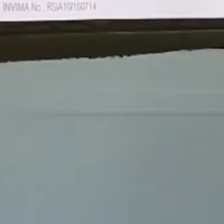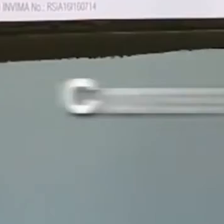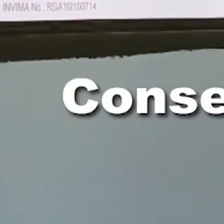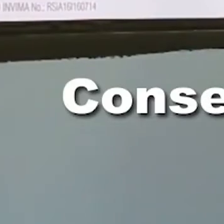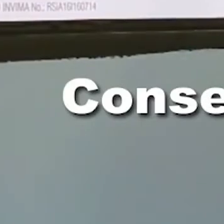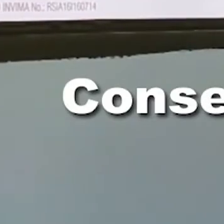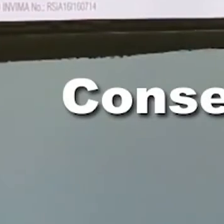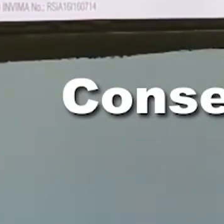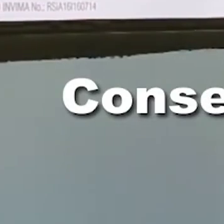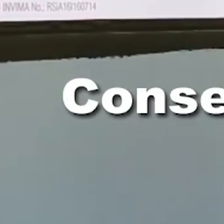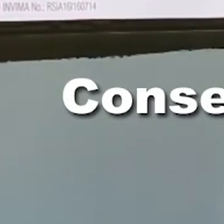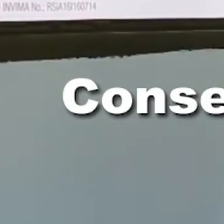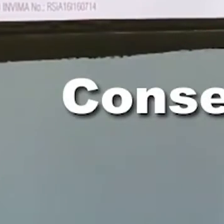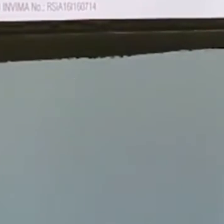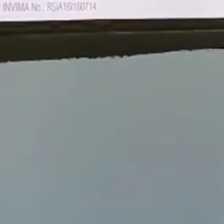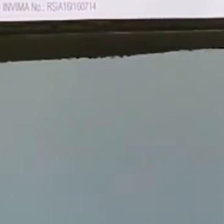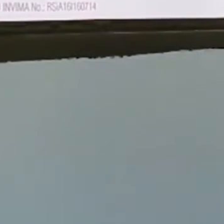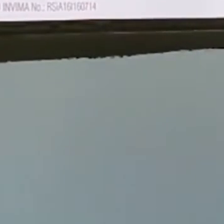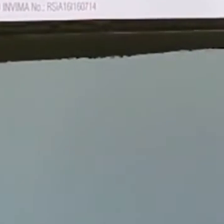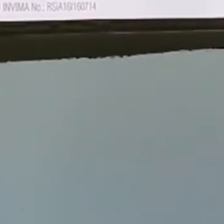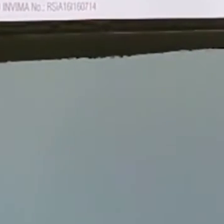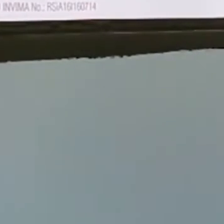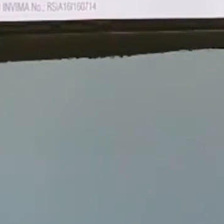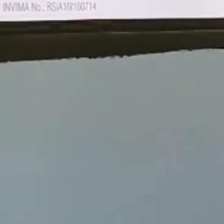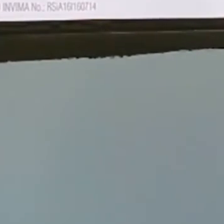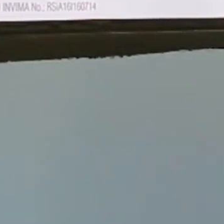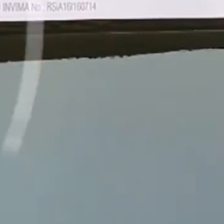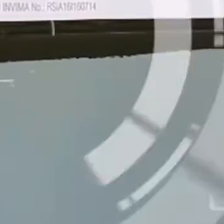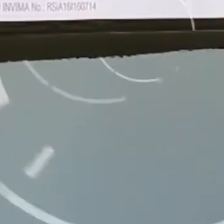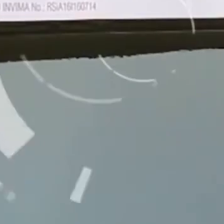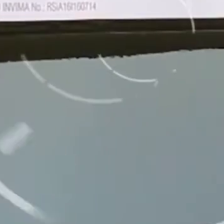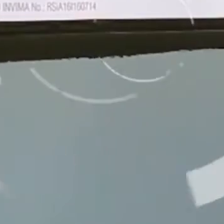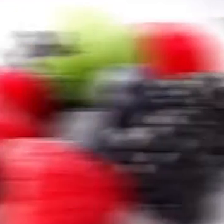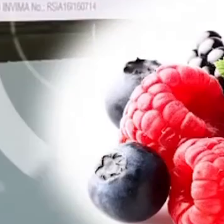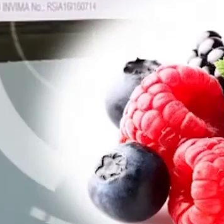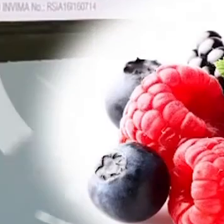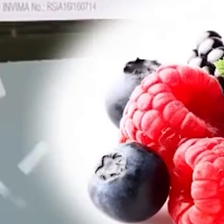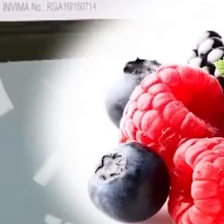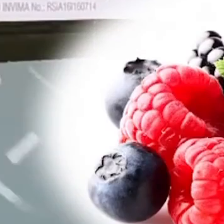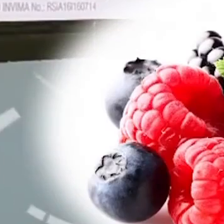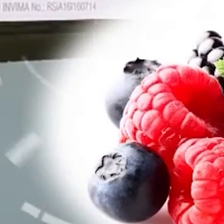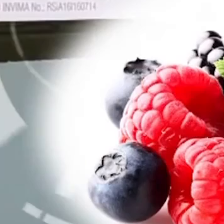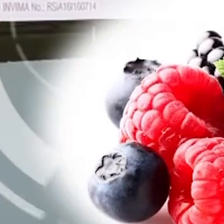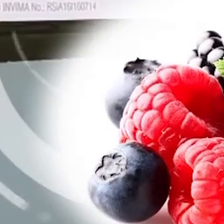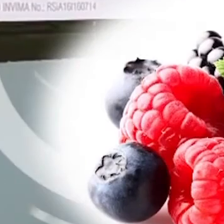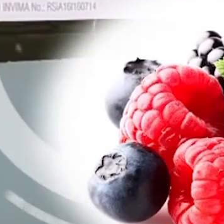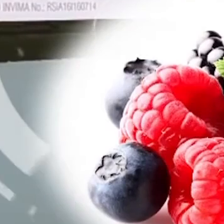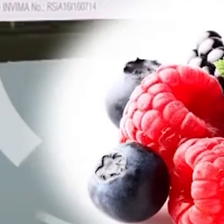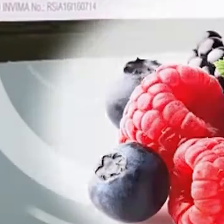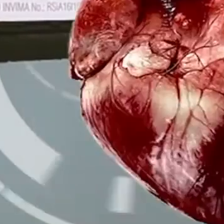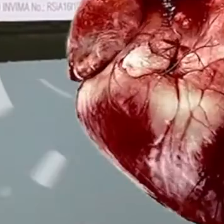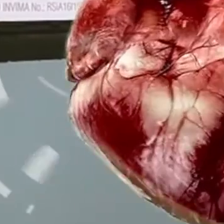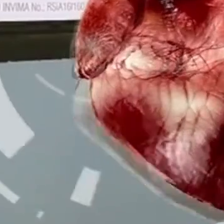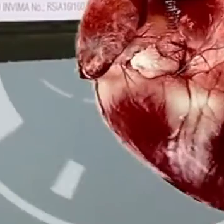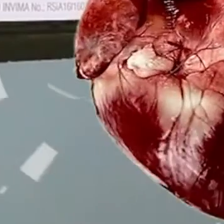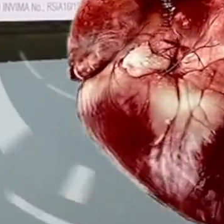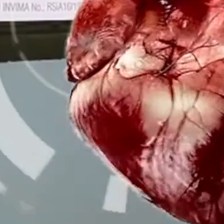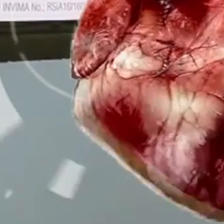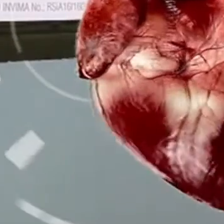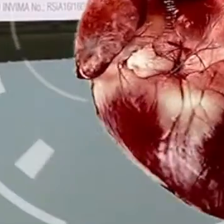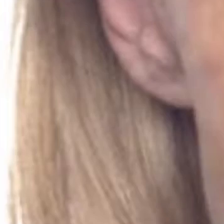Los antioxidantes de última generación son mega activos nutricionales extraídos de frutos rojos, con capacidad de prevenir